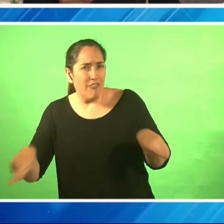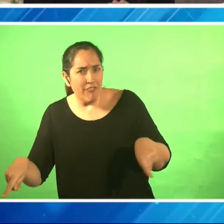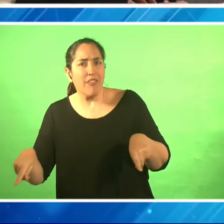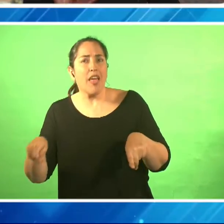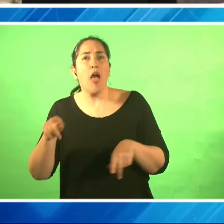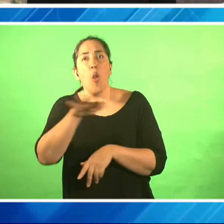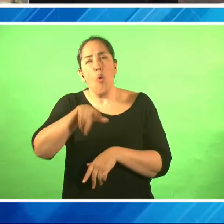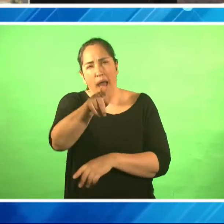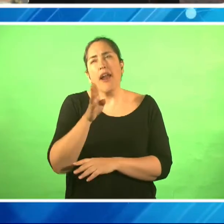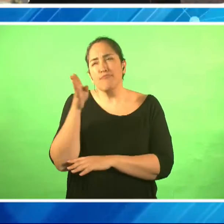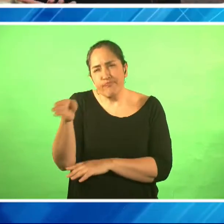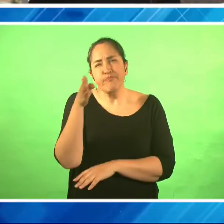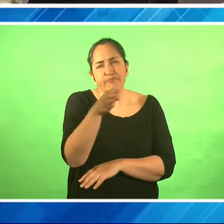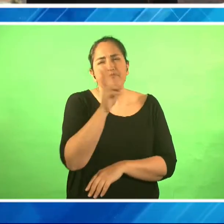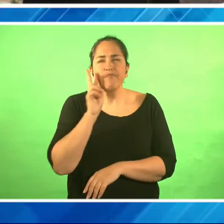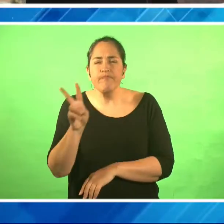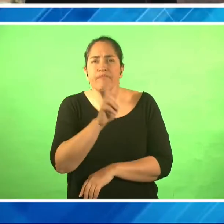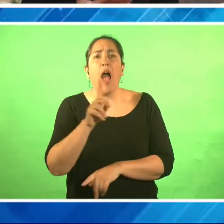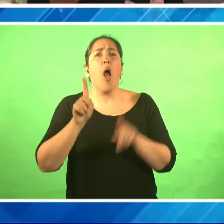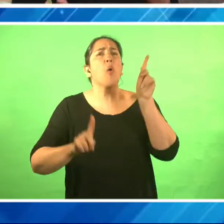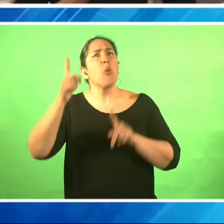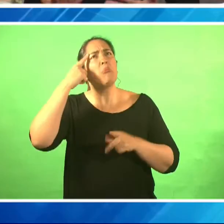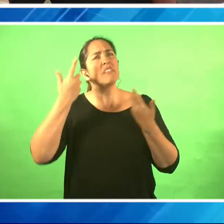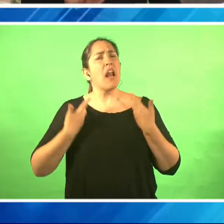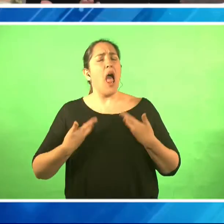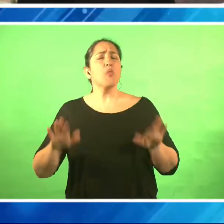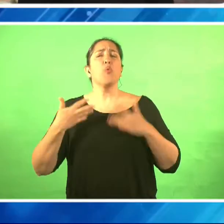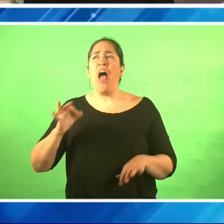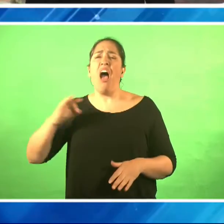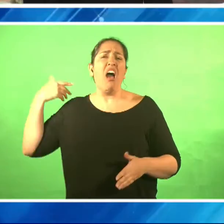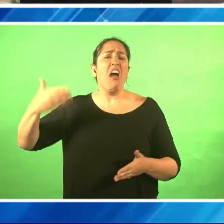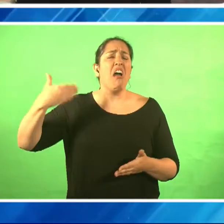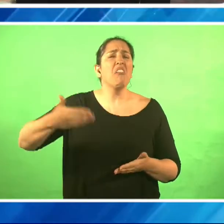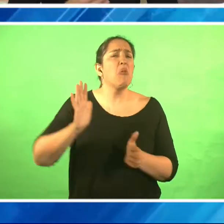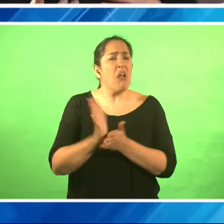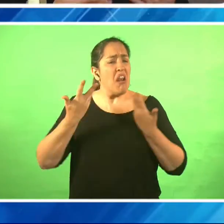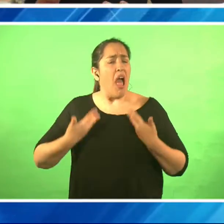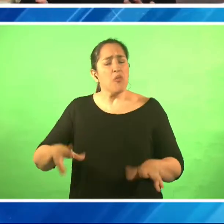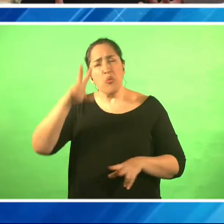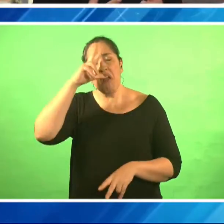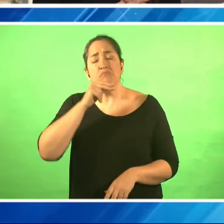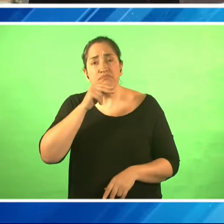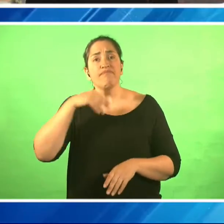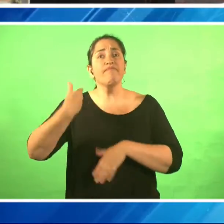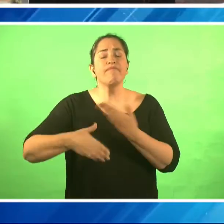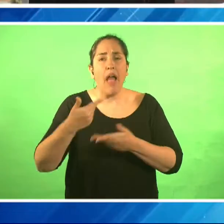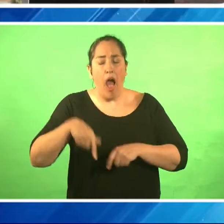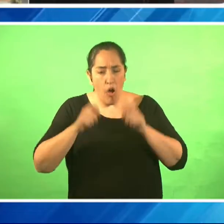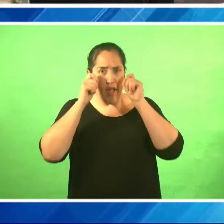lugares donde vas, que fueron naturalizadas, ¿no?, muchos años y que empieza a despertar de alguna manera